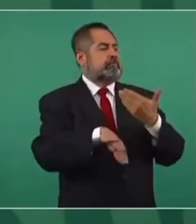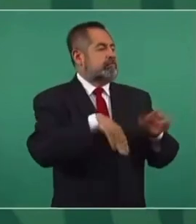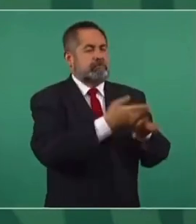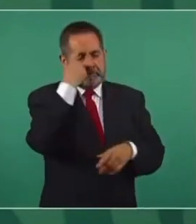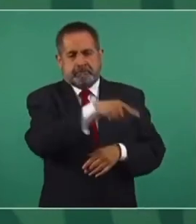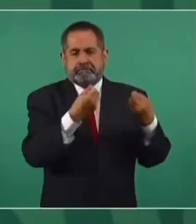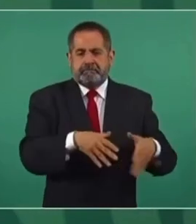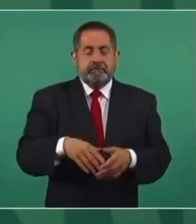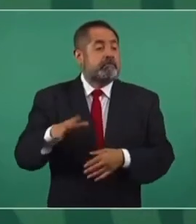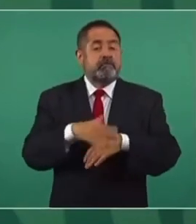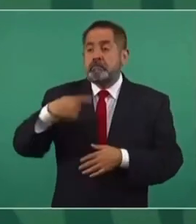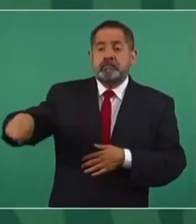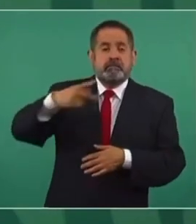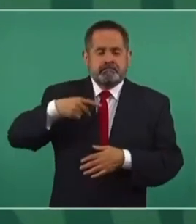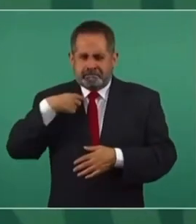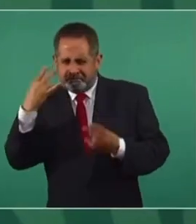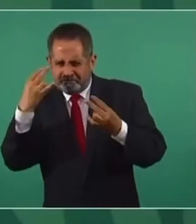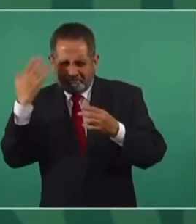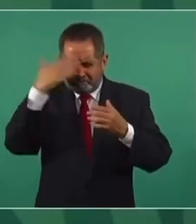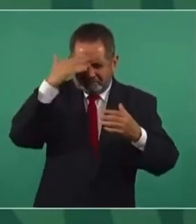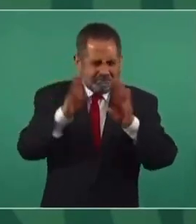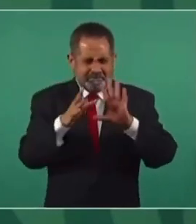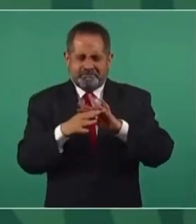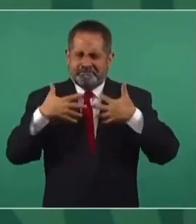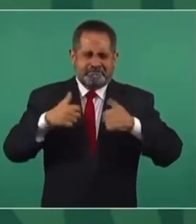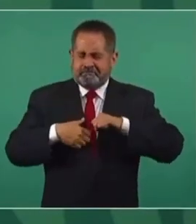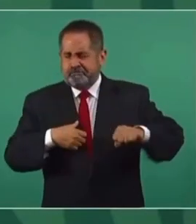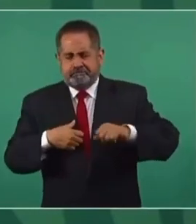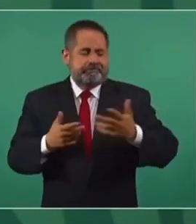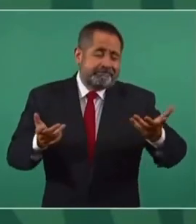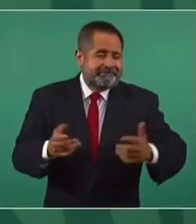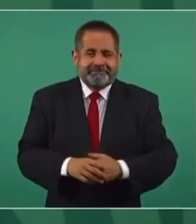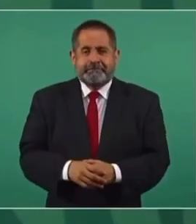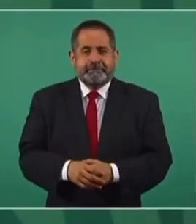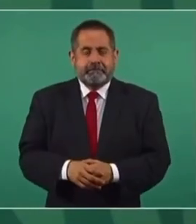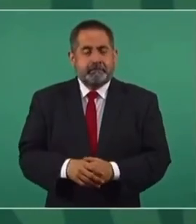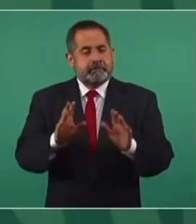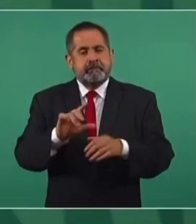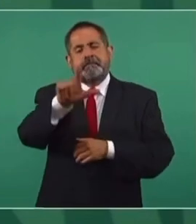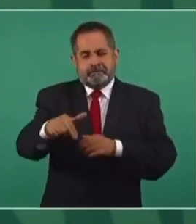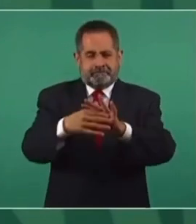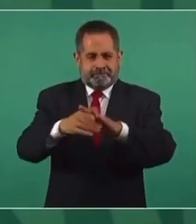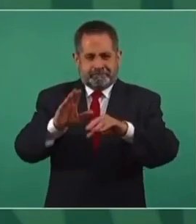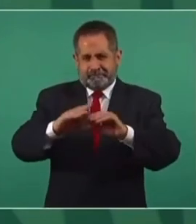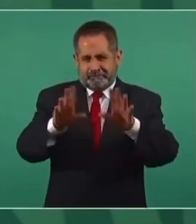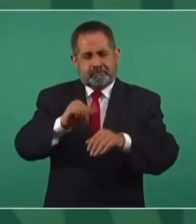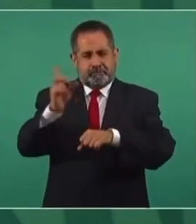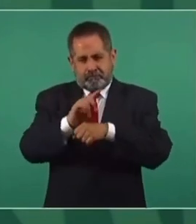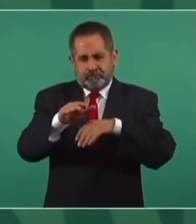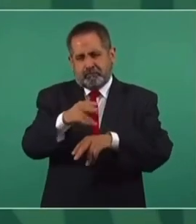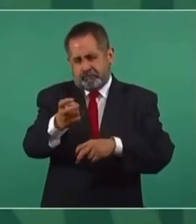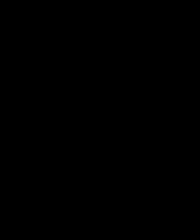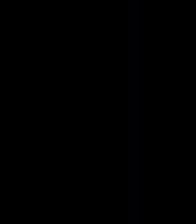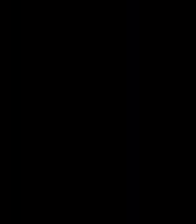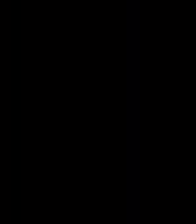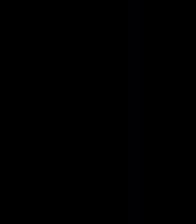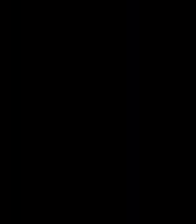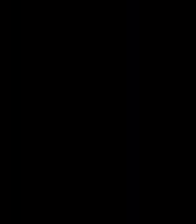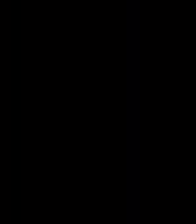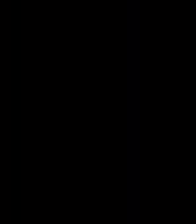está muy despierta, muy avispada, muy consciente. Pero ya vamos a hablar más en otra ocasión sobre eso.